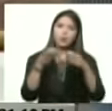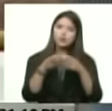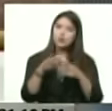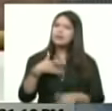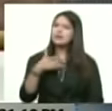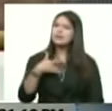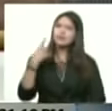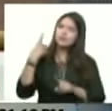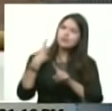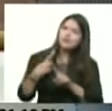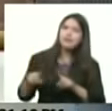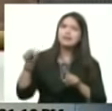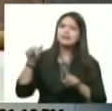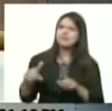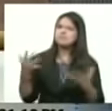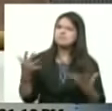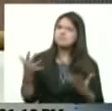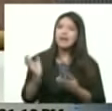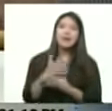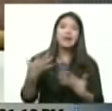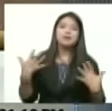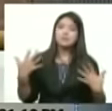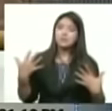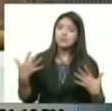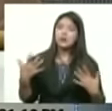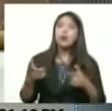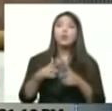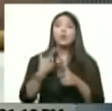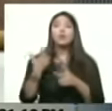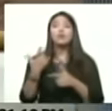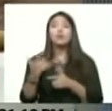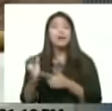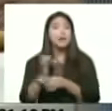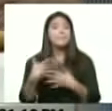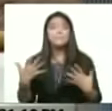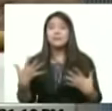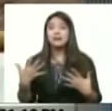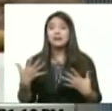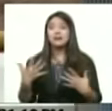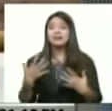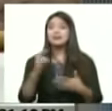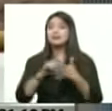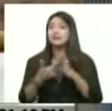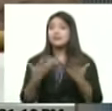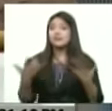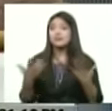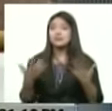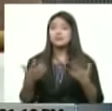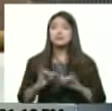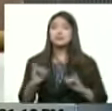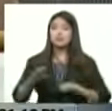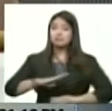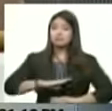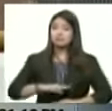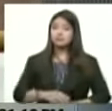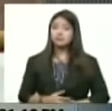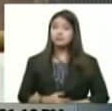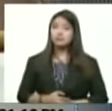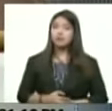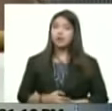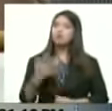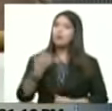siento diferente de esta es el estado de premura. Y cuando hay estado de premura es que ya estamos venciendo la complacencia. Cuando